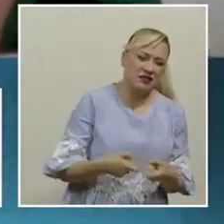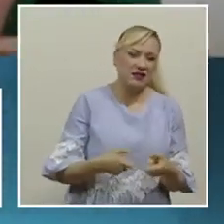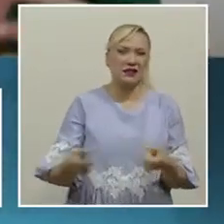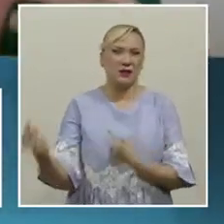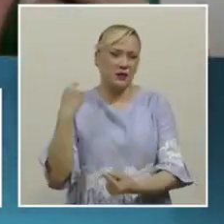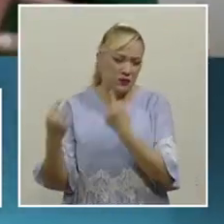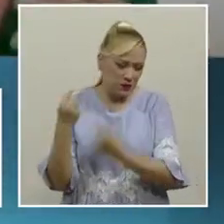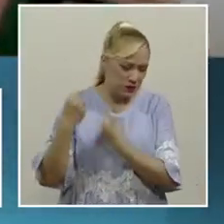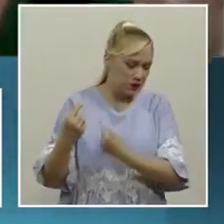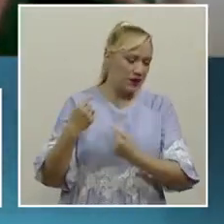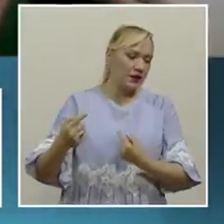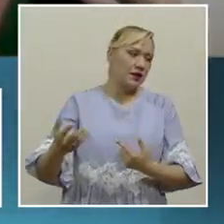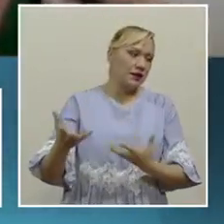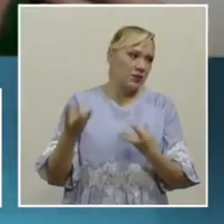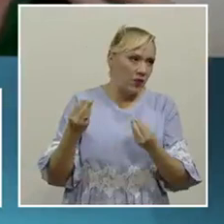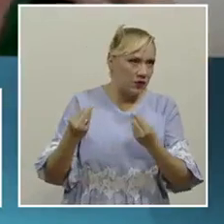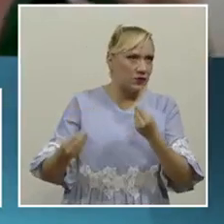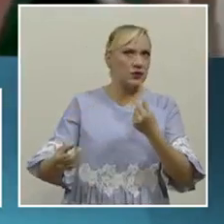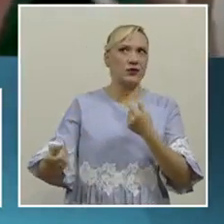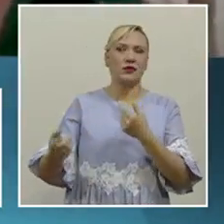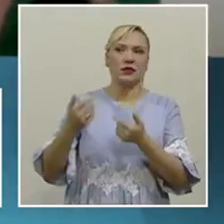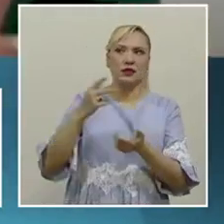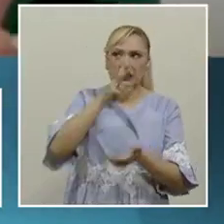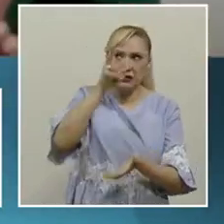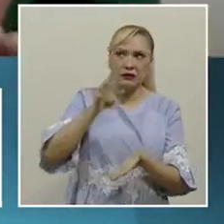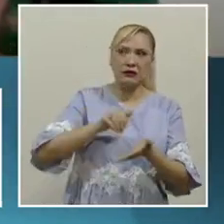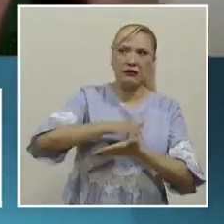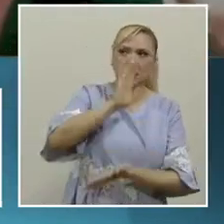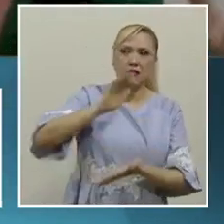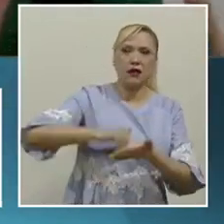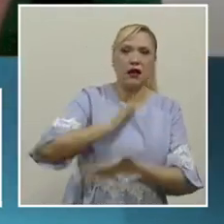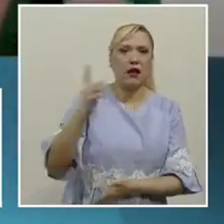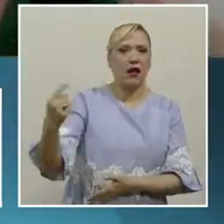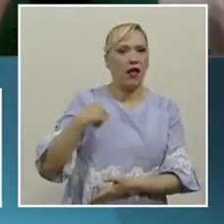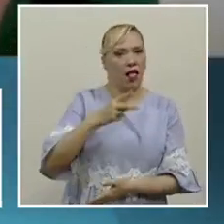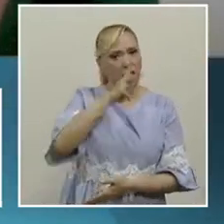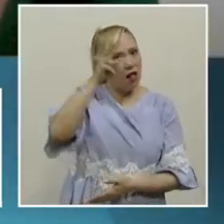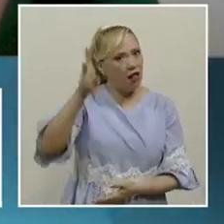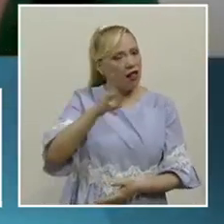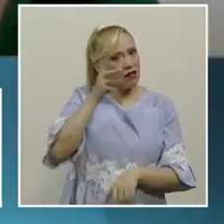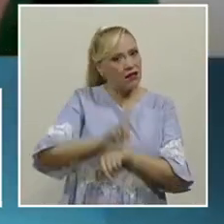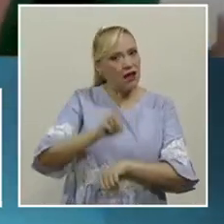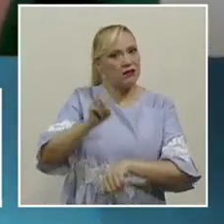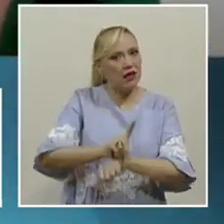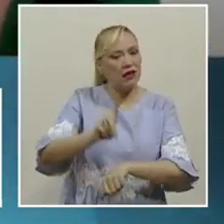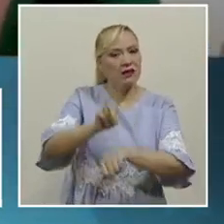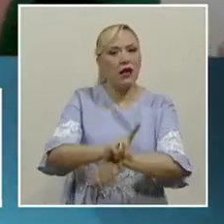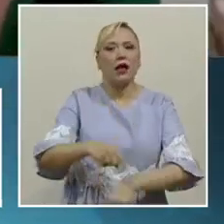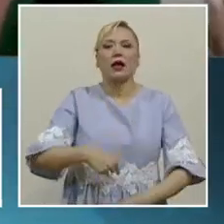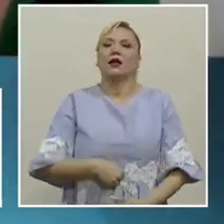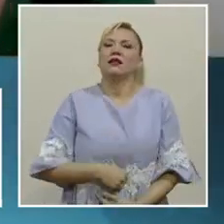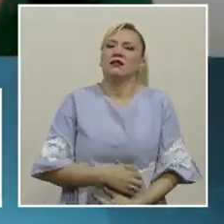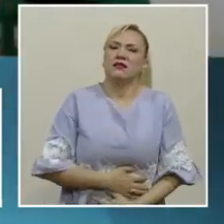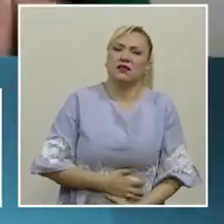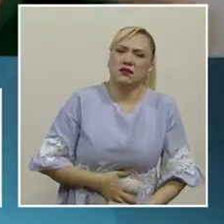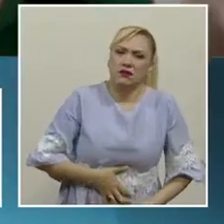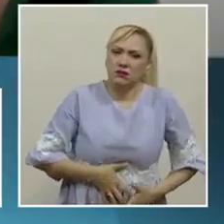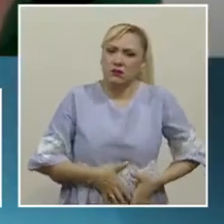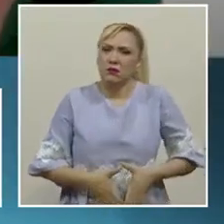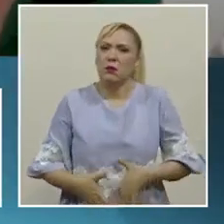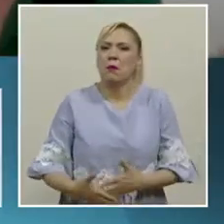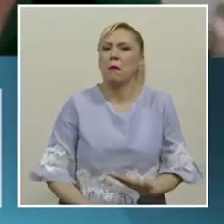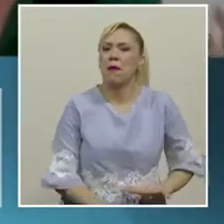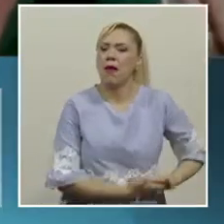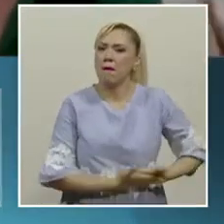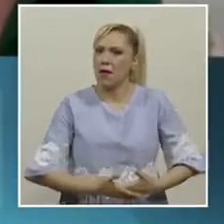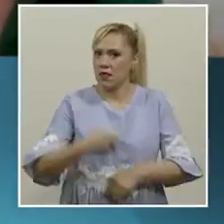fuerte, cuando está padeciendo violencias en el día a día, además del impacto que ya genera, ¿no? O sea, como que no lo vemos